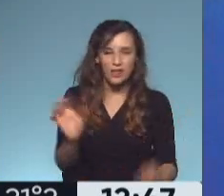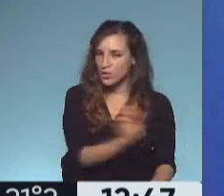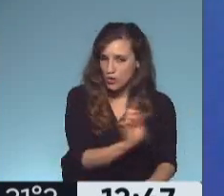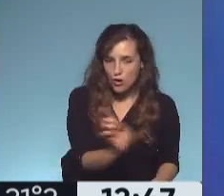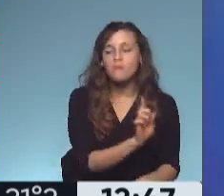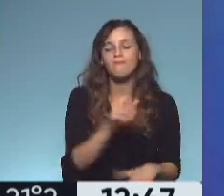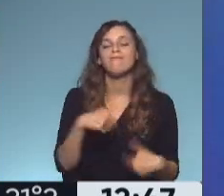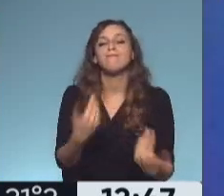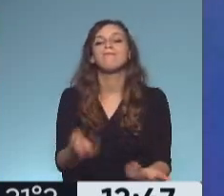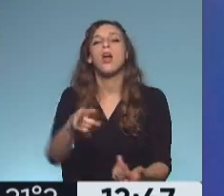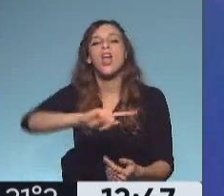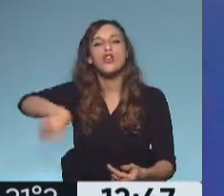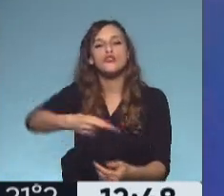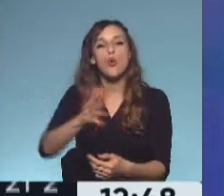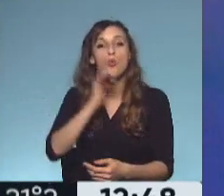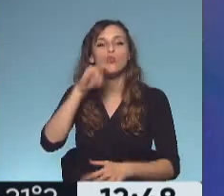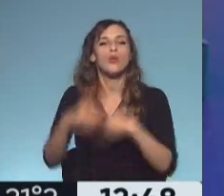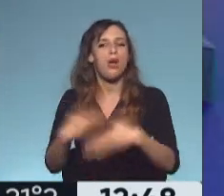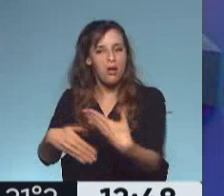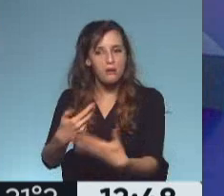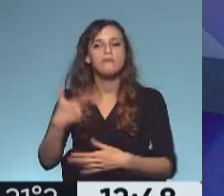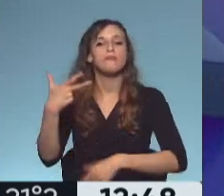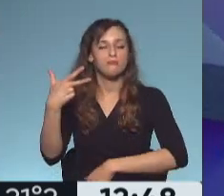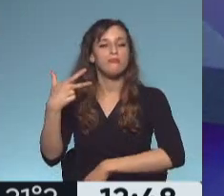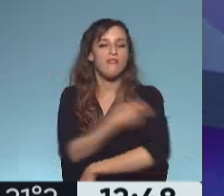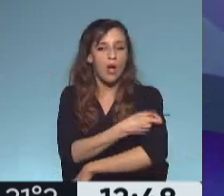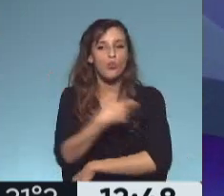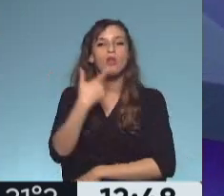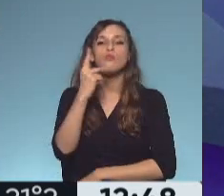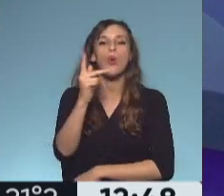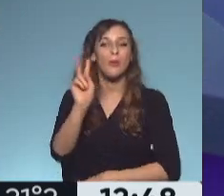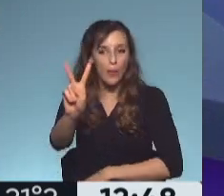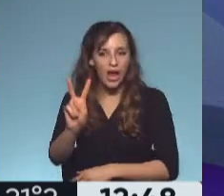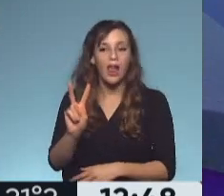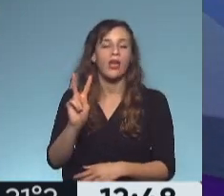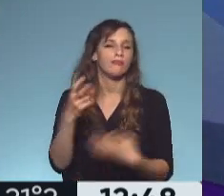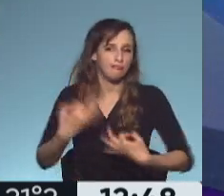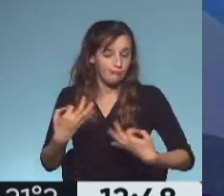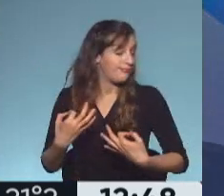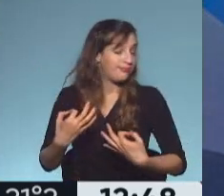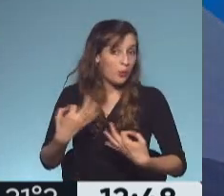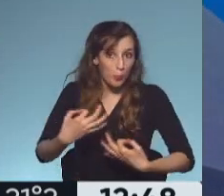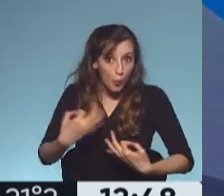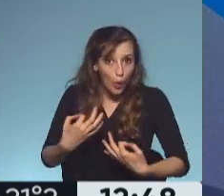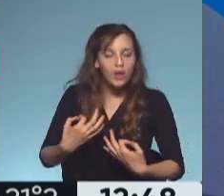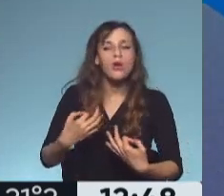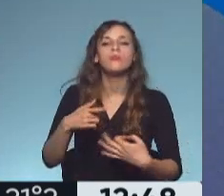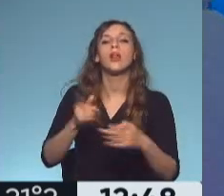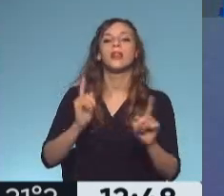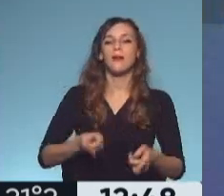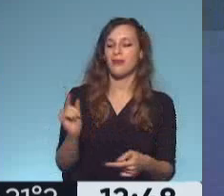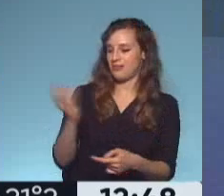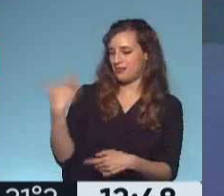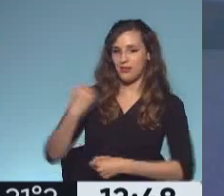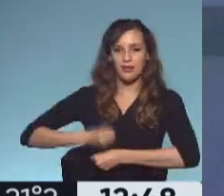Entonces, sin embargo, ellos desarrollaron una vacuna muy buena, la Sputnik V, que todos conocemos, con 2 componentes, y hace varios meses también empezaron a trabajar